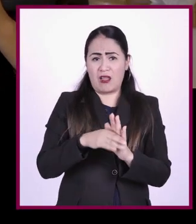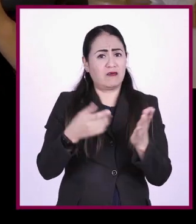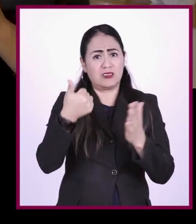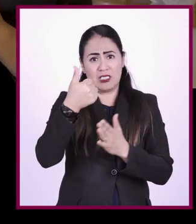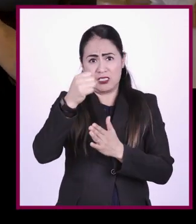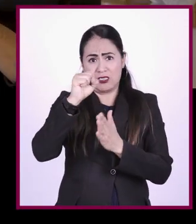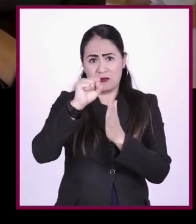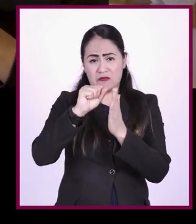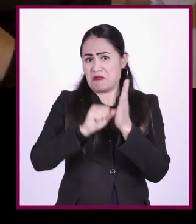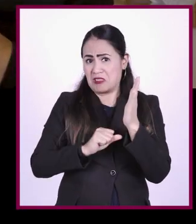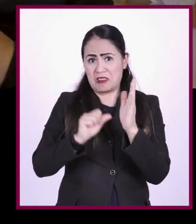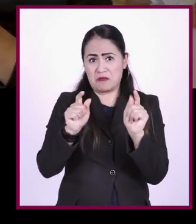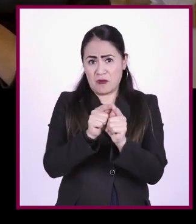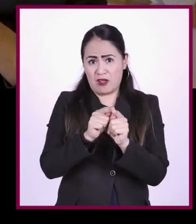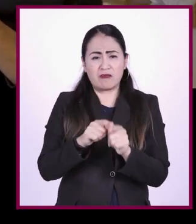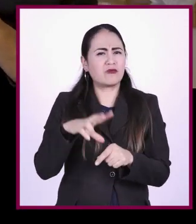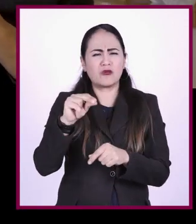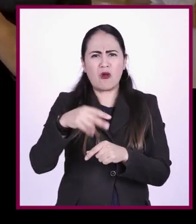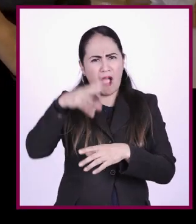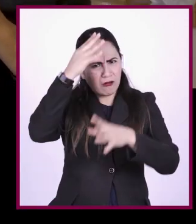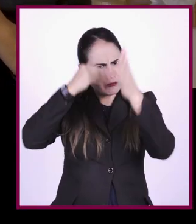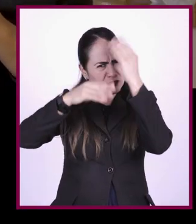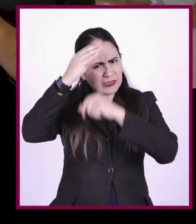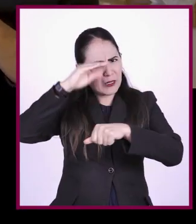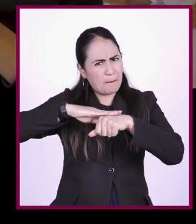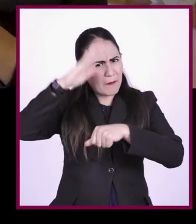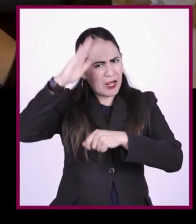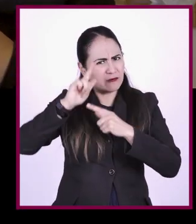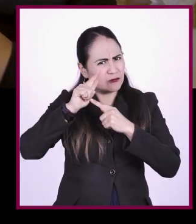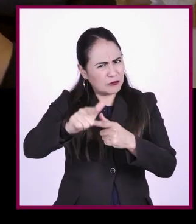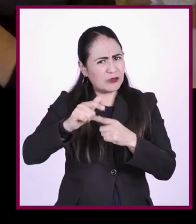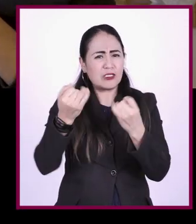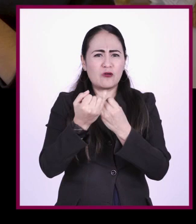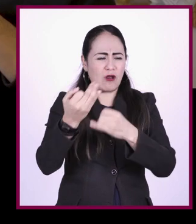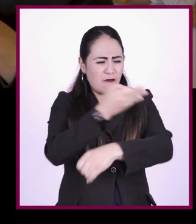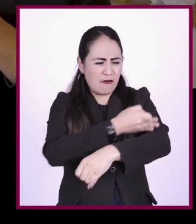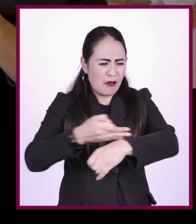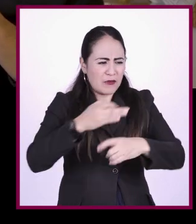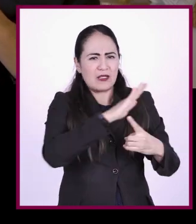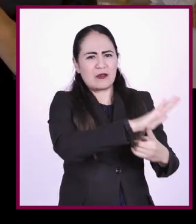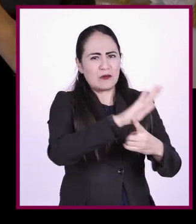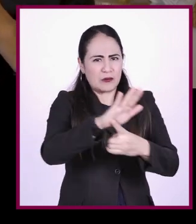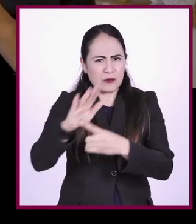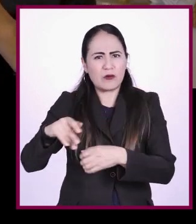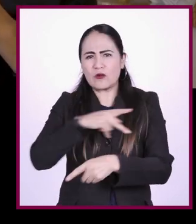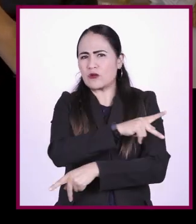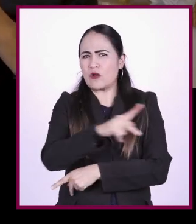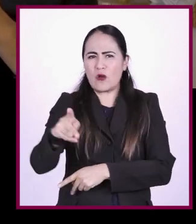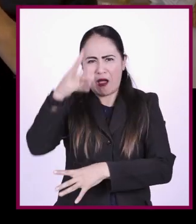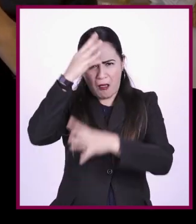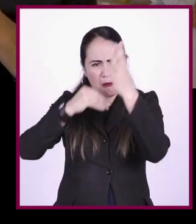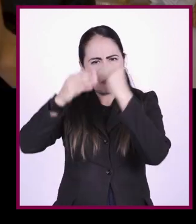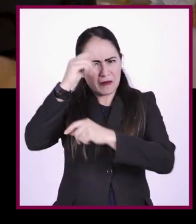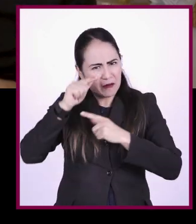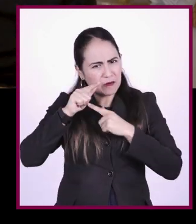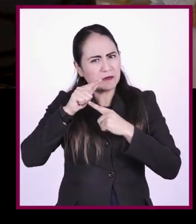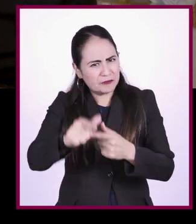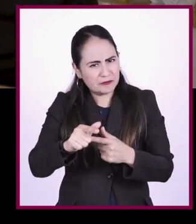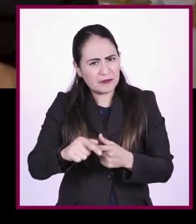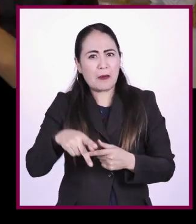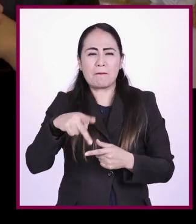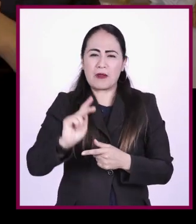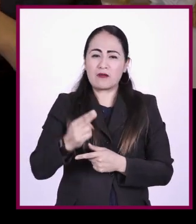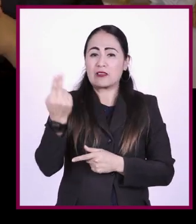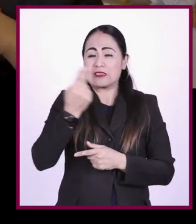semestre, sino aplica en todo lo que quieras aprender. Y aplica para compartirlos con tu familia, porque todos podemos seguir aprendiendo si encontramos el